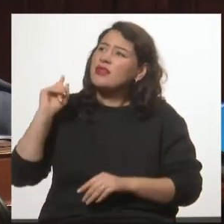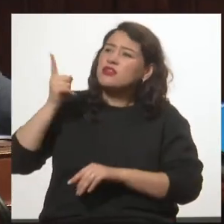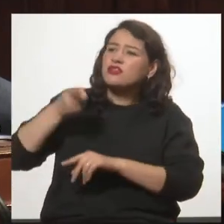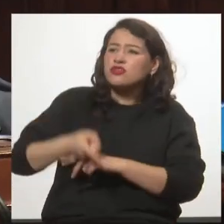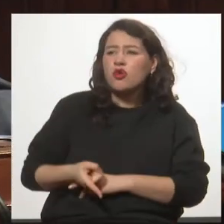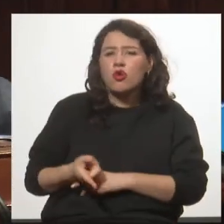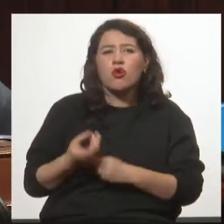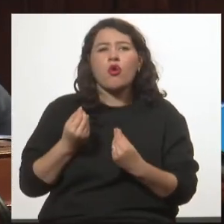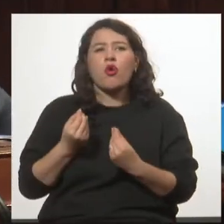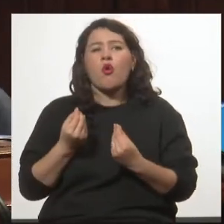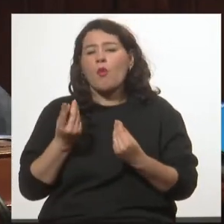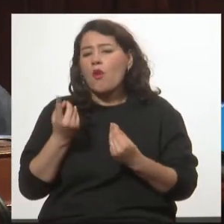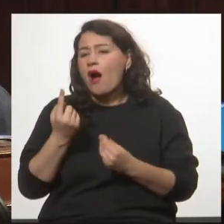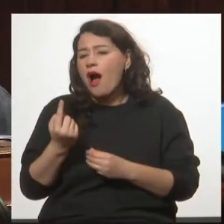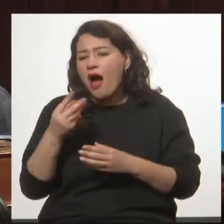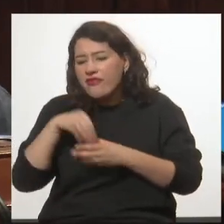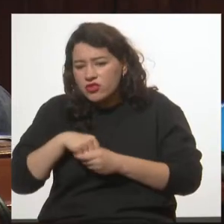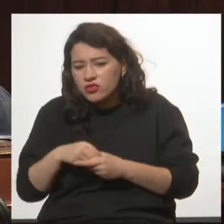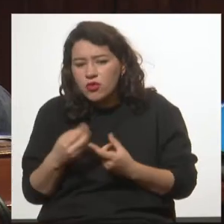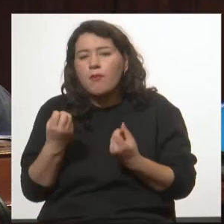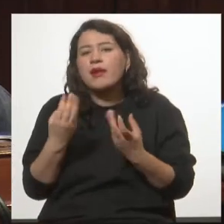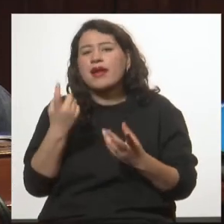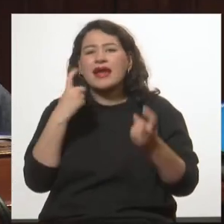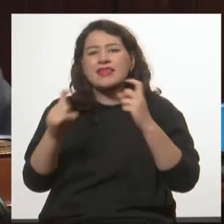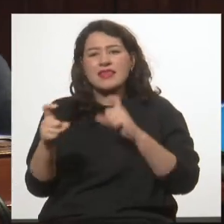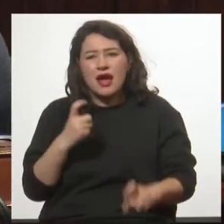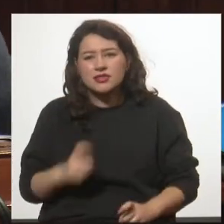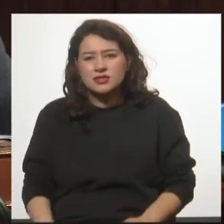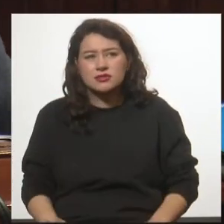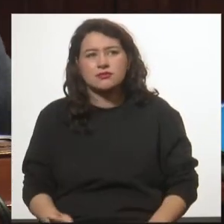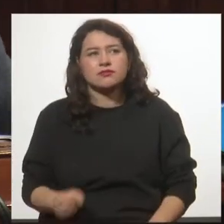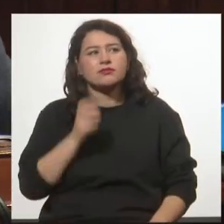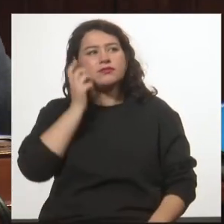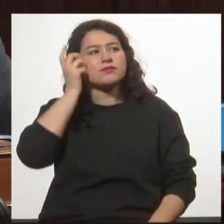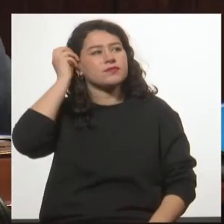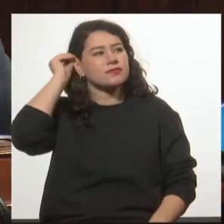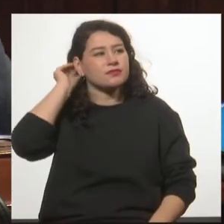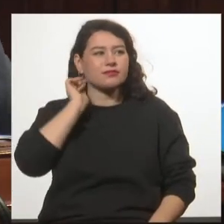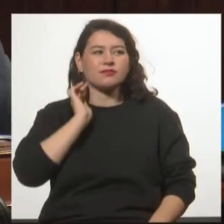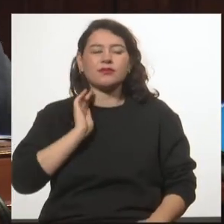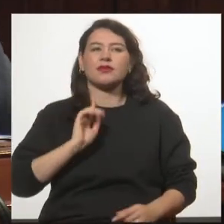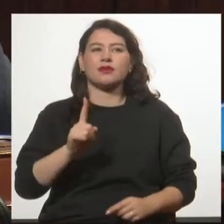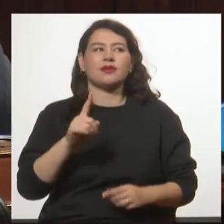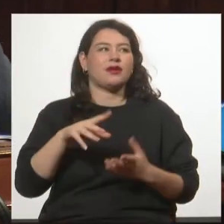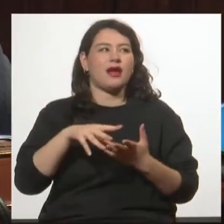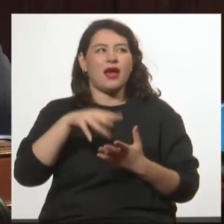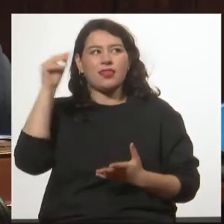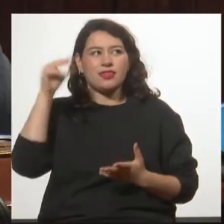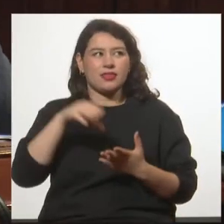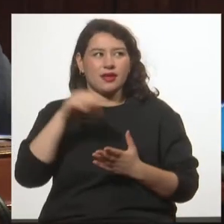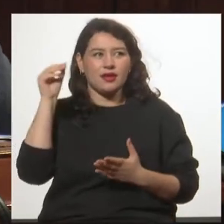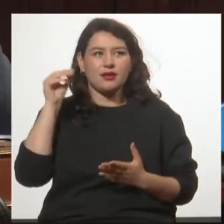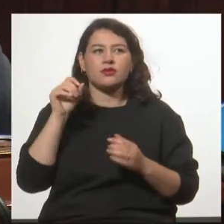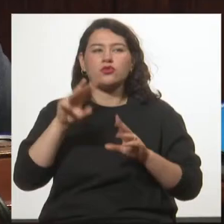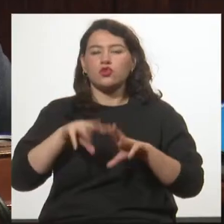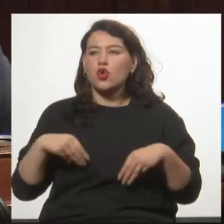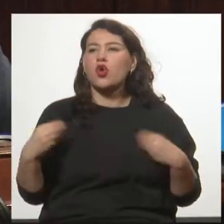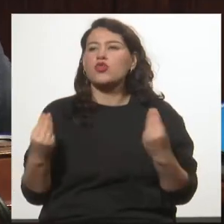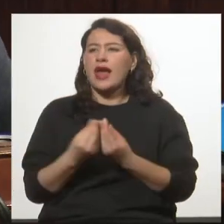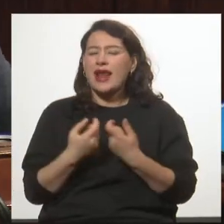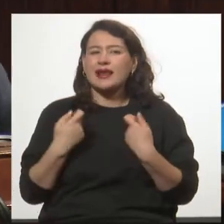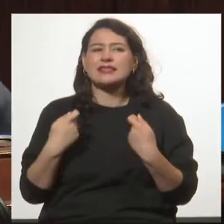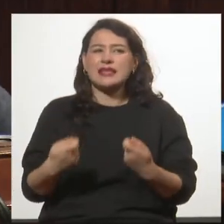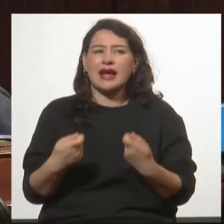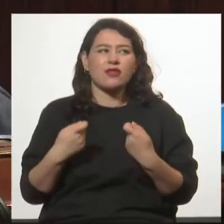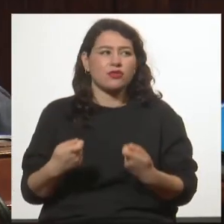y cuáles son sus contenidos principales puede establecer ante el cual fue el monto total que se gastó